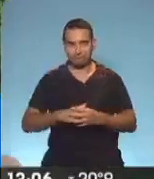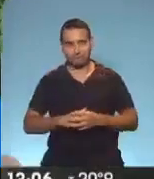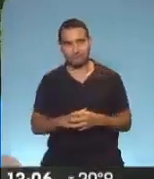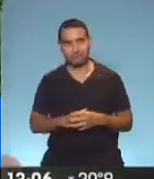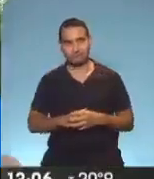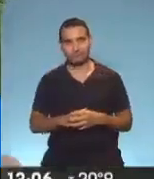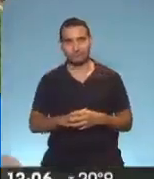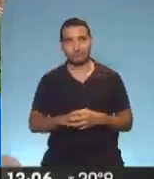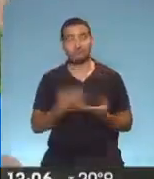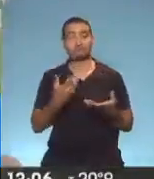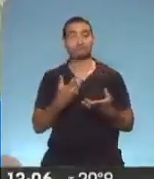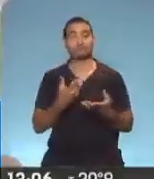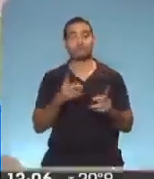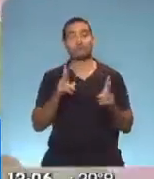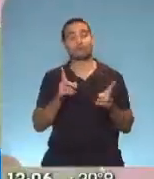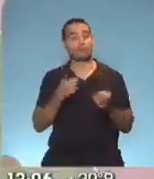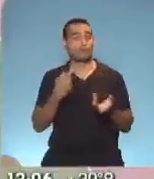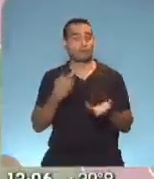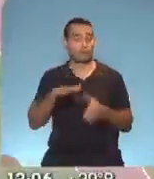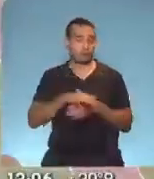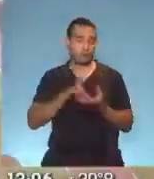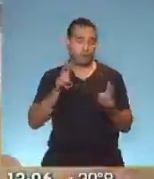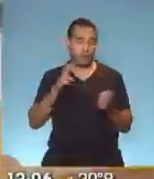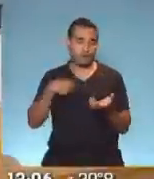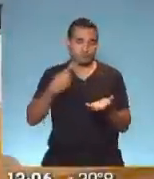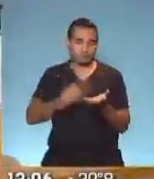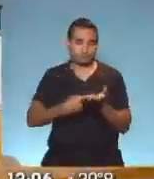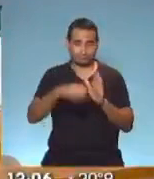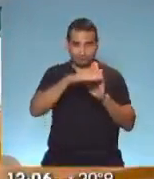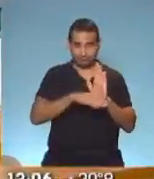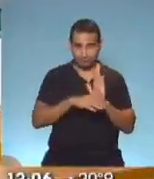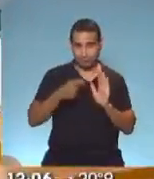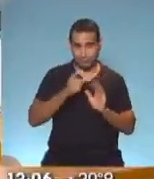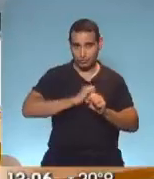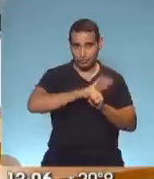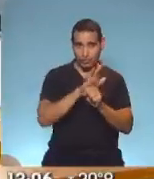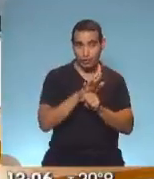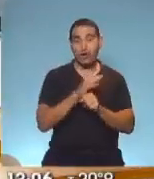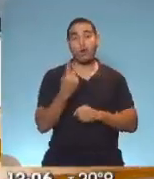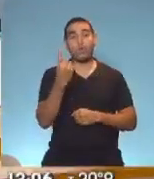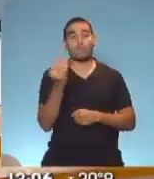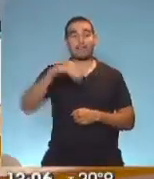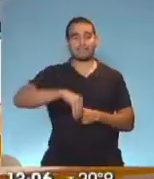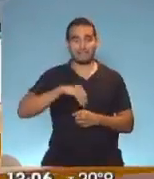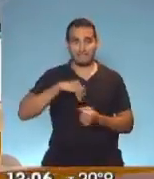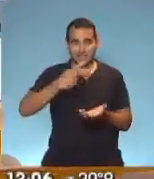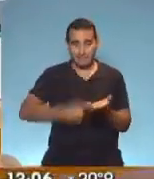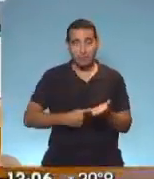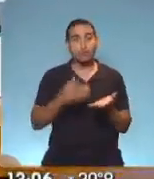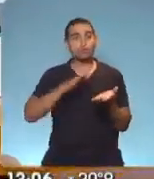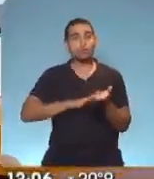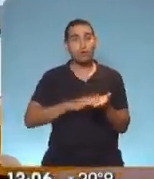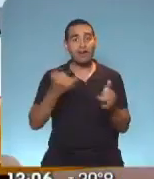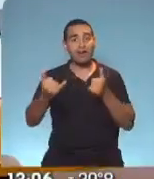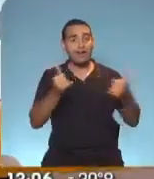días. A propósito de las medidas para enfrentar el coronavirus, se ha sumado en las últimas horas una más que tiene que ver con las cámaras que